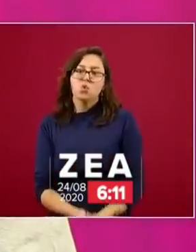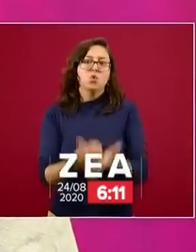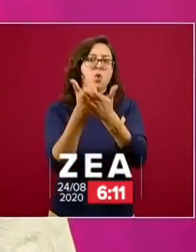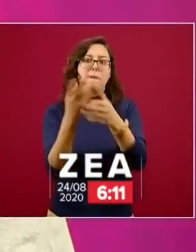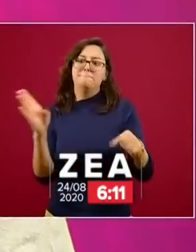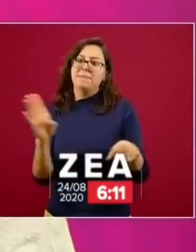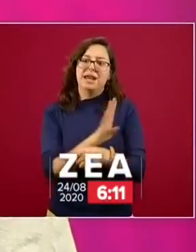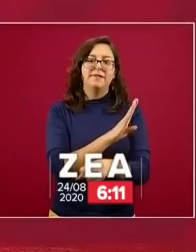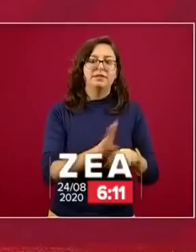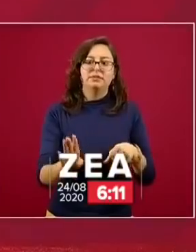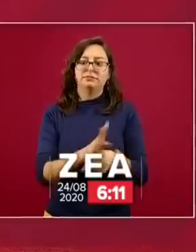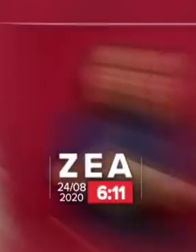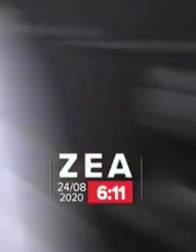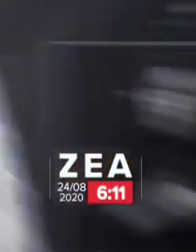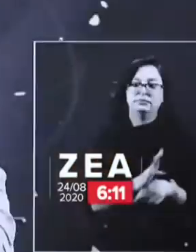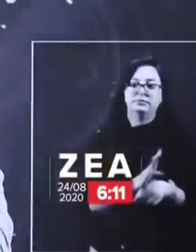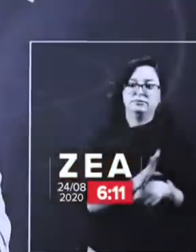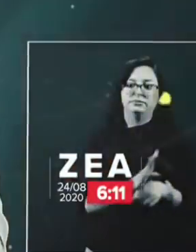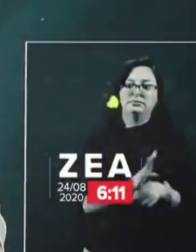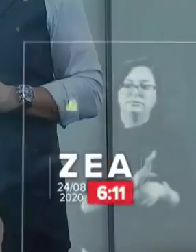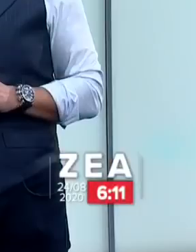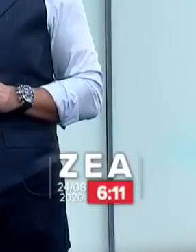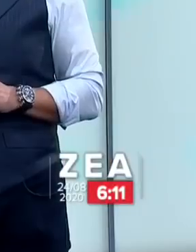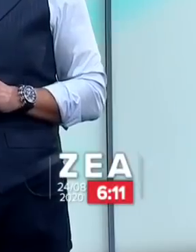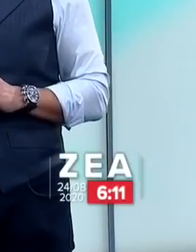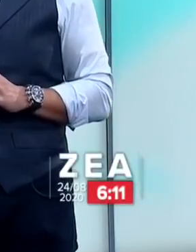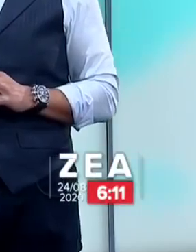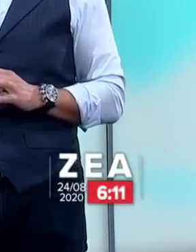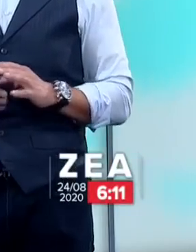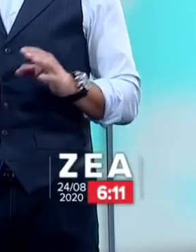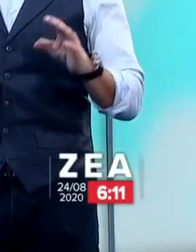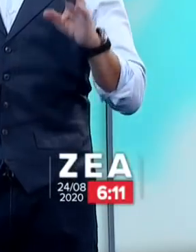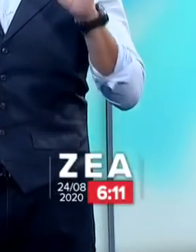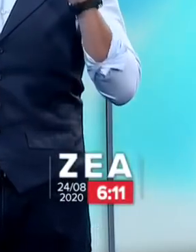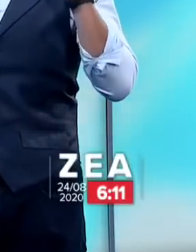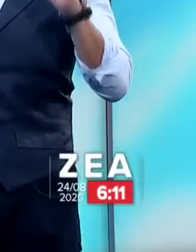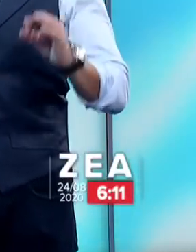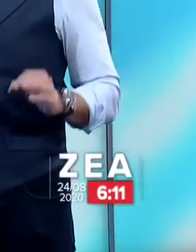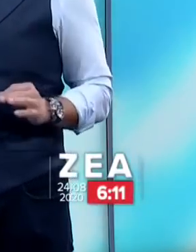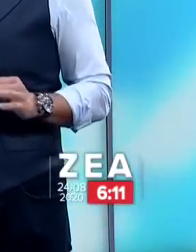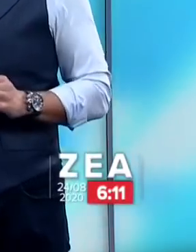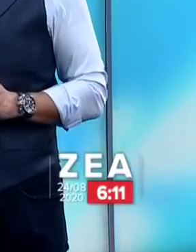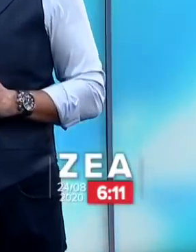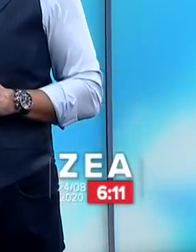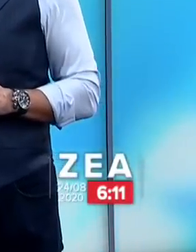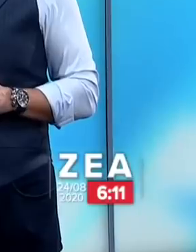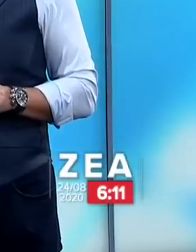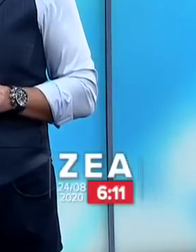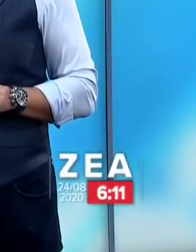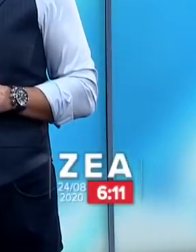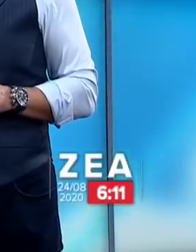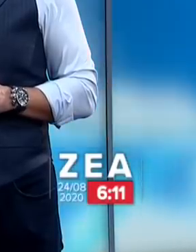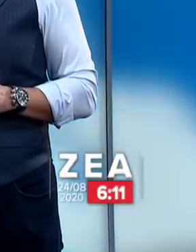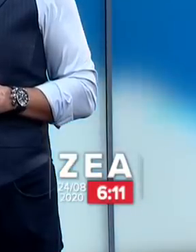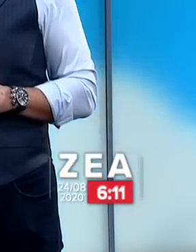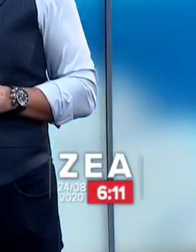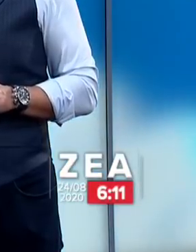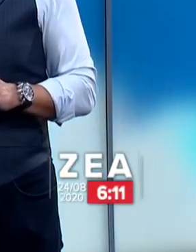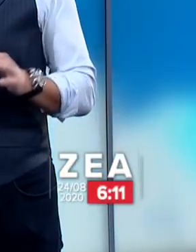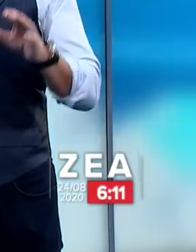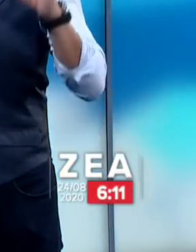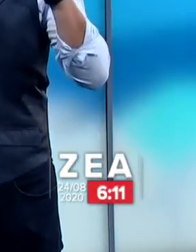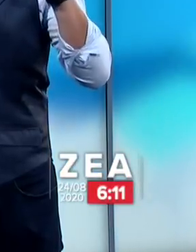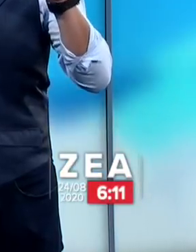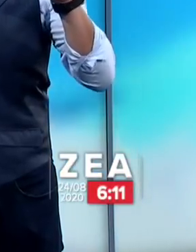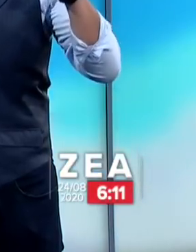tener una sobrecarga de los servicios de salud hágame el favor fue el 4 de junio cuando el doctor lópez gatell planteó el escenario